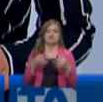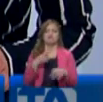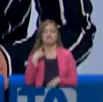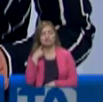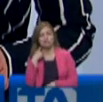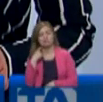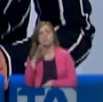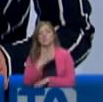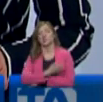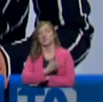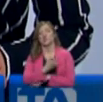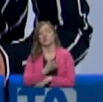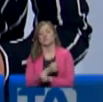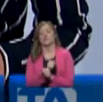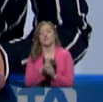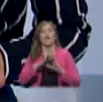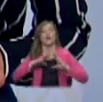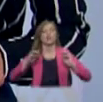5 días para pronunciarse.